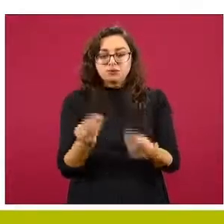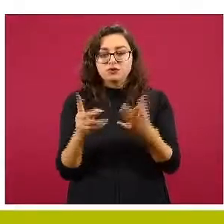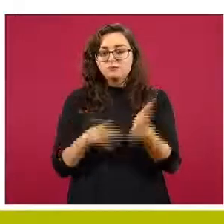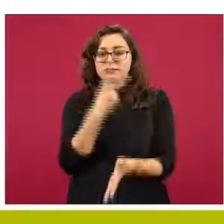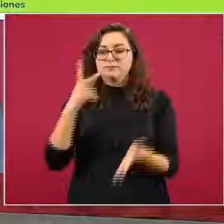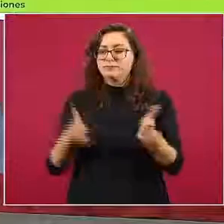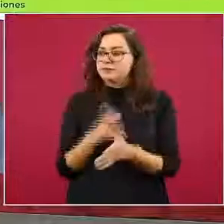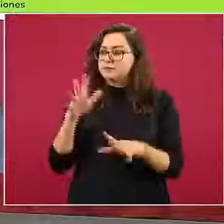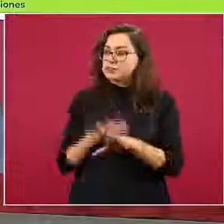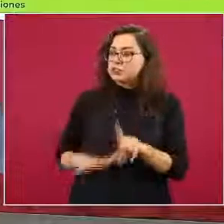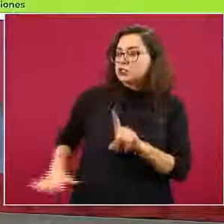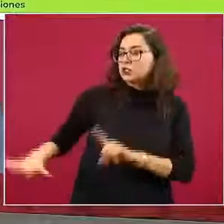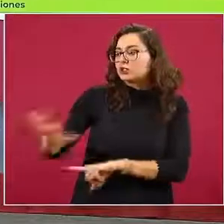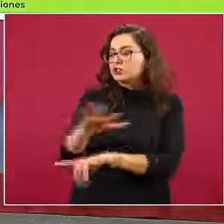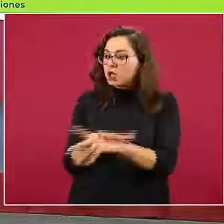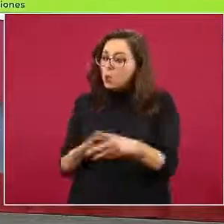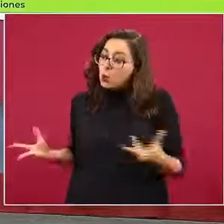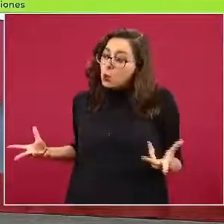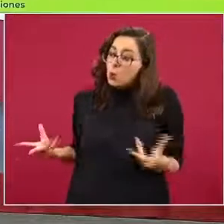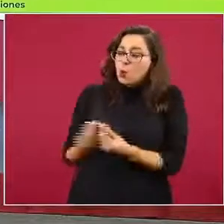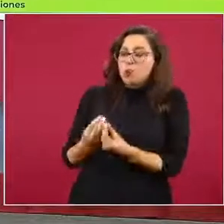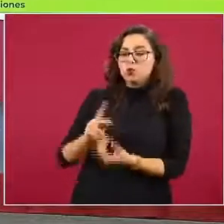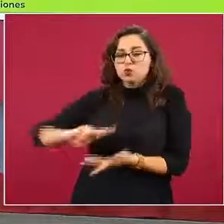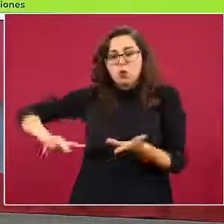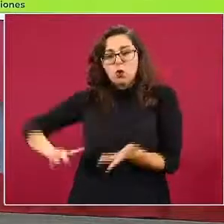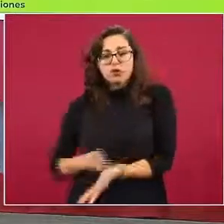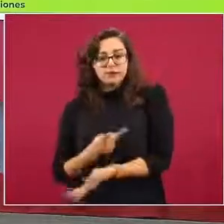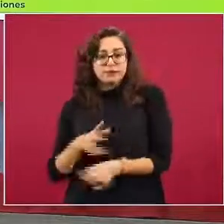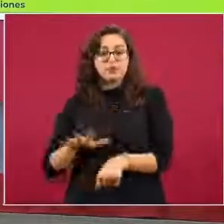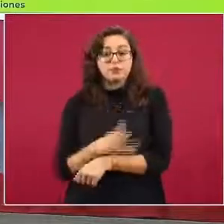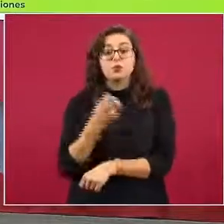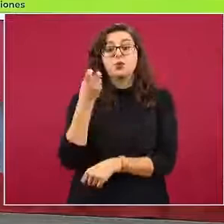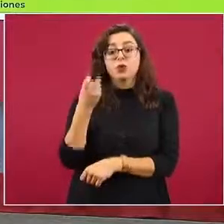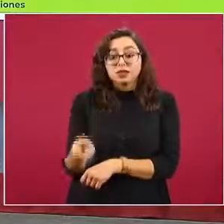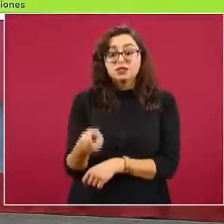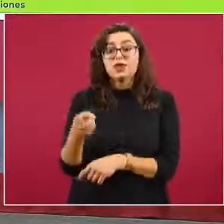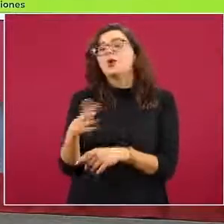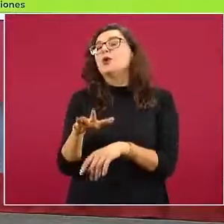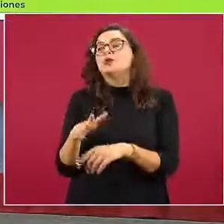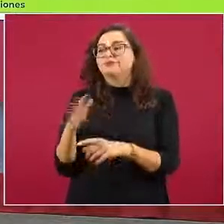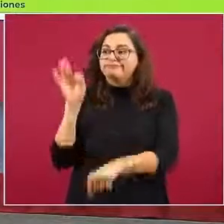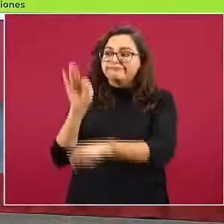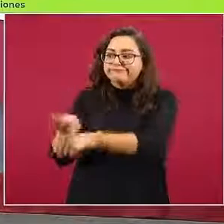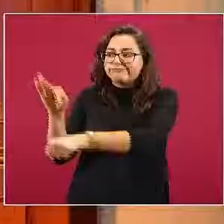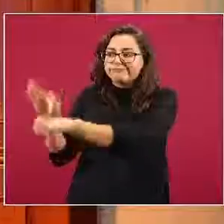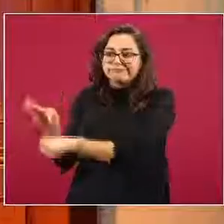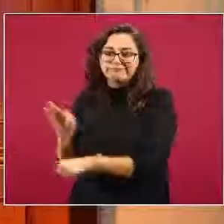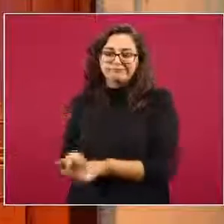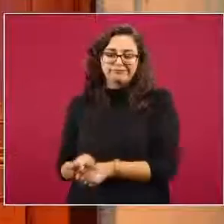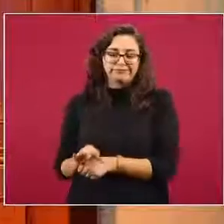social. Hablamos de eso porque de eso se trata cuando estamos hablando de factores protectores,